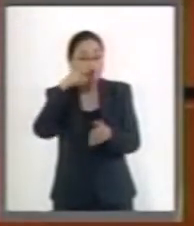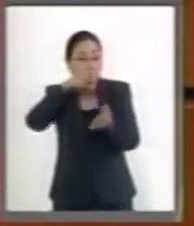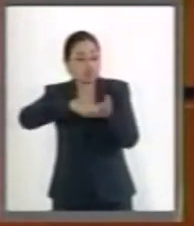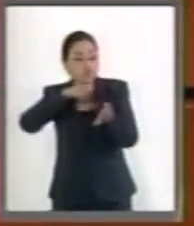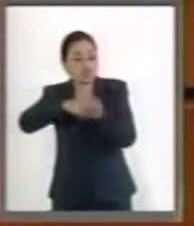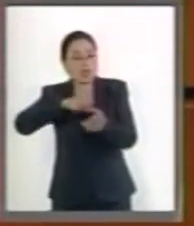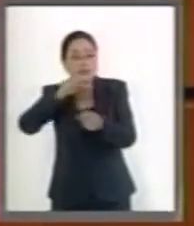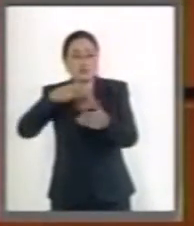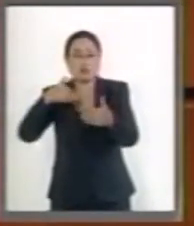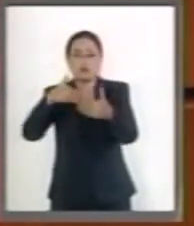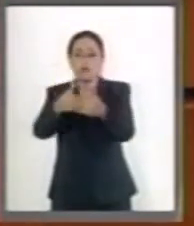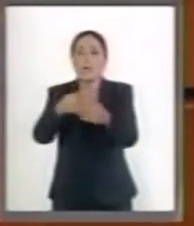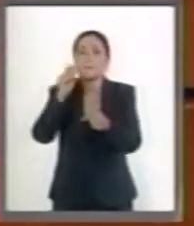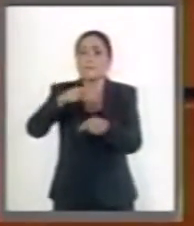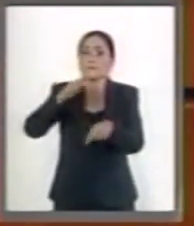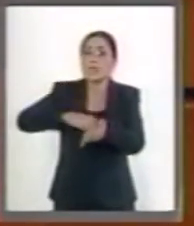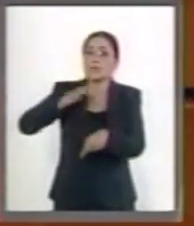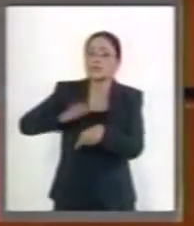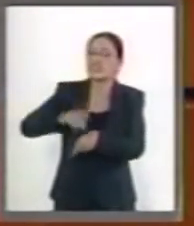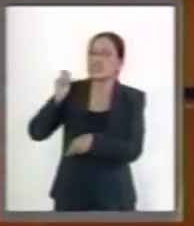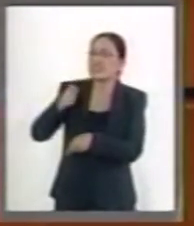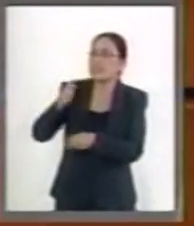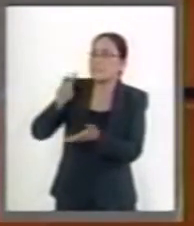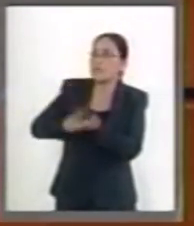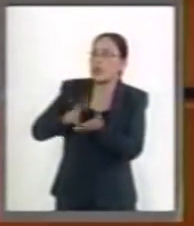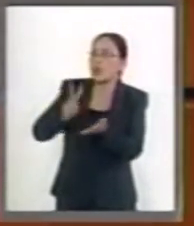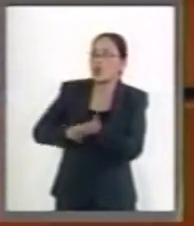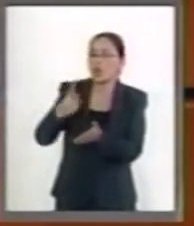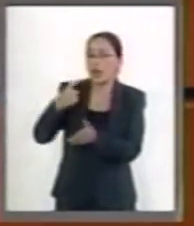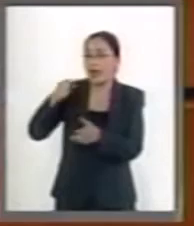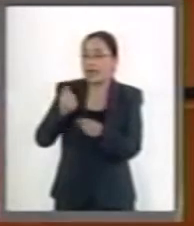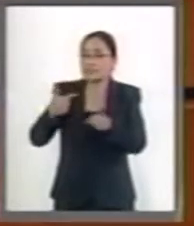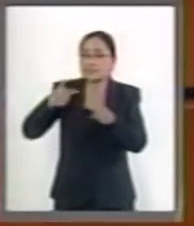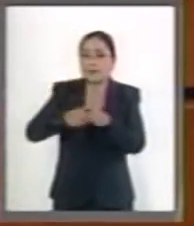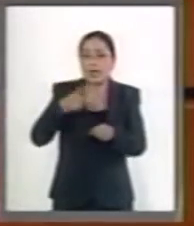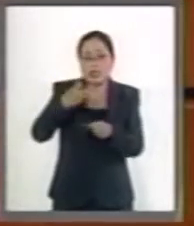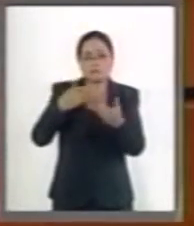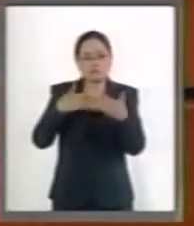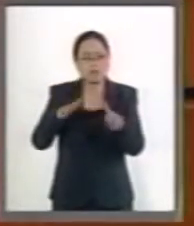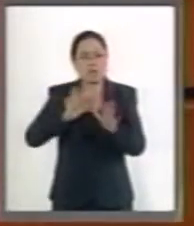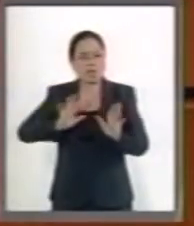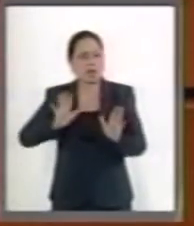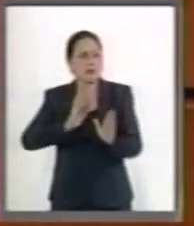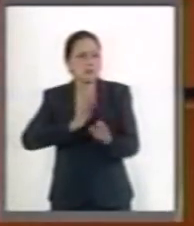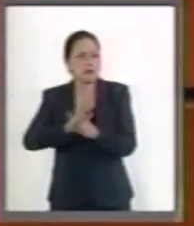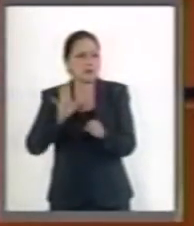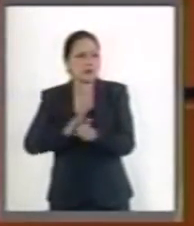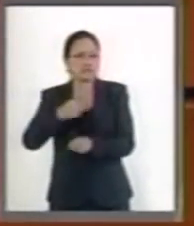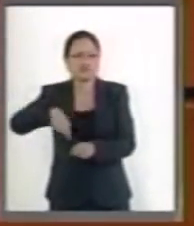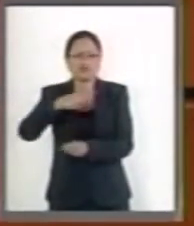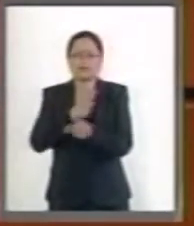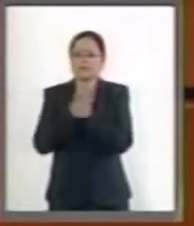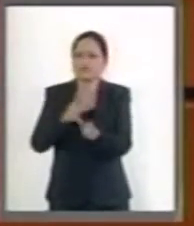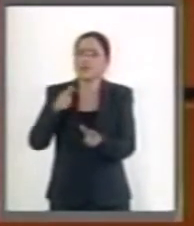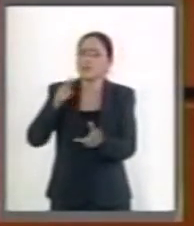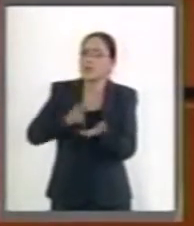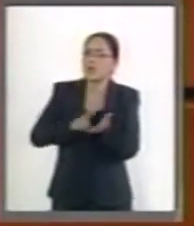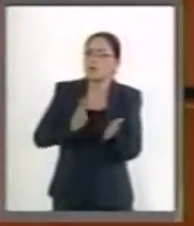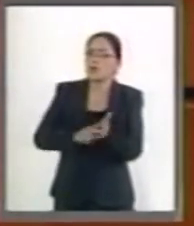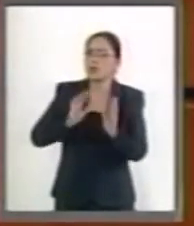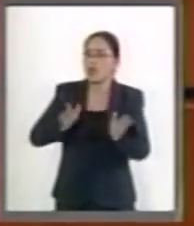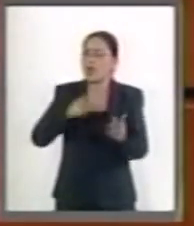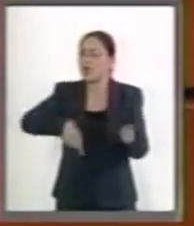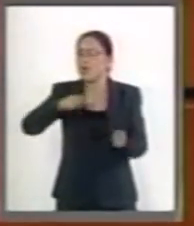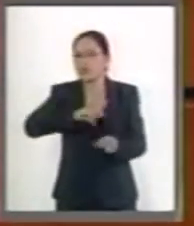adelantar la liberalización del precio y del mercado de la gasolina y el diésel en